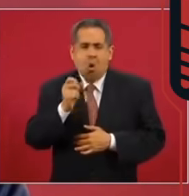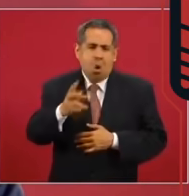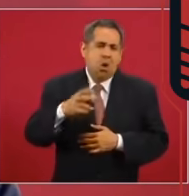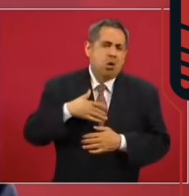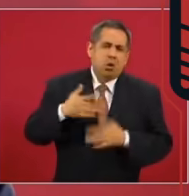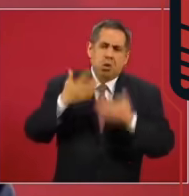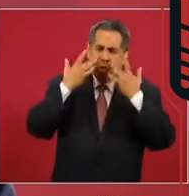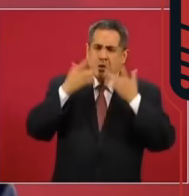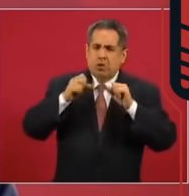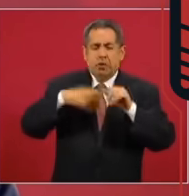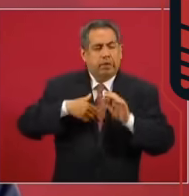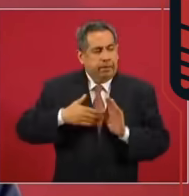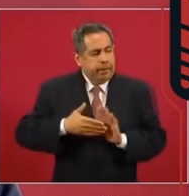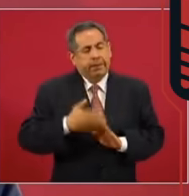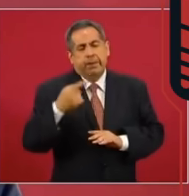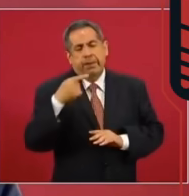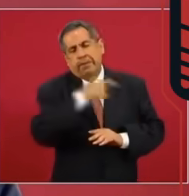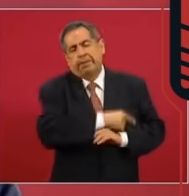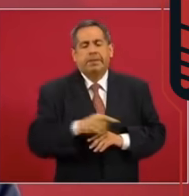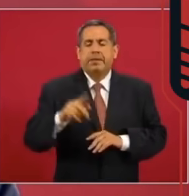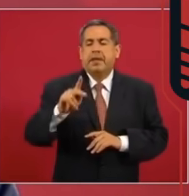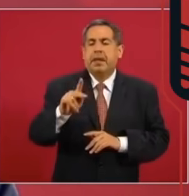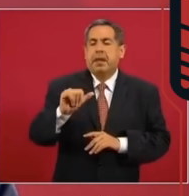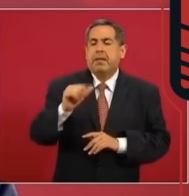entonces sí apalenque Chiapas, ¿no?